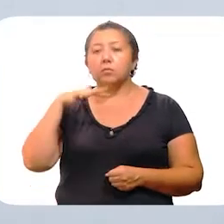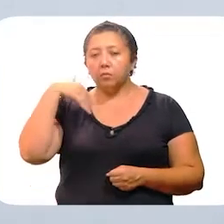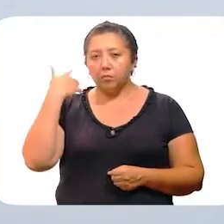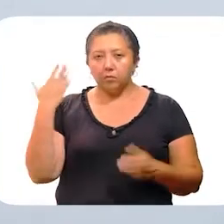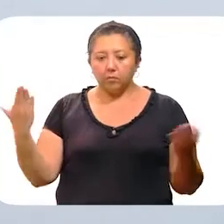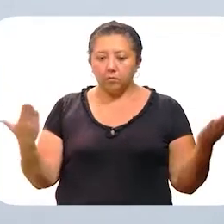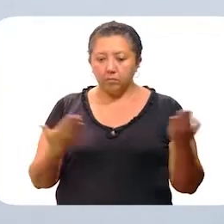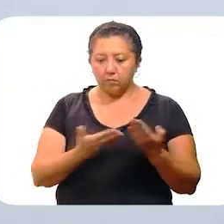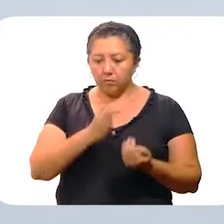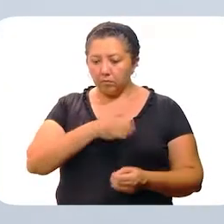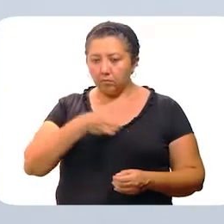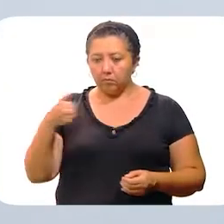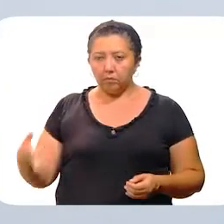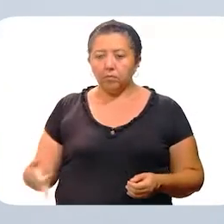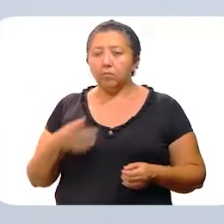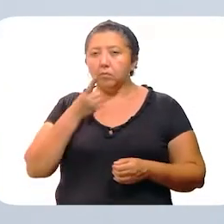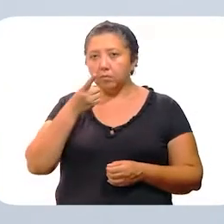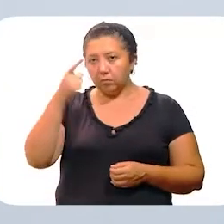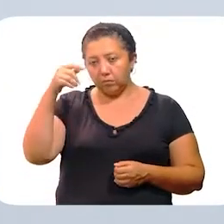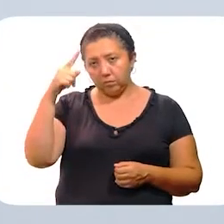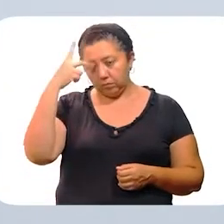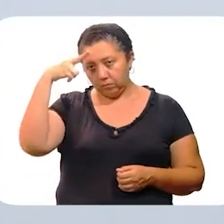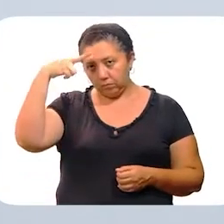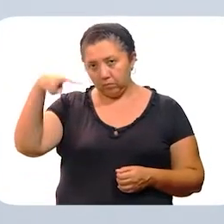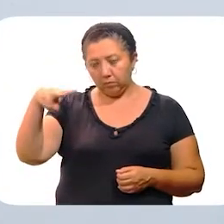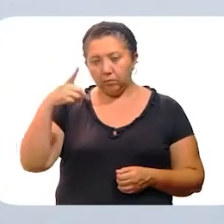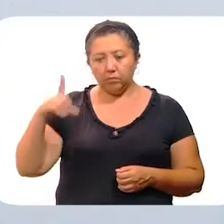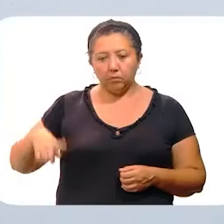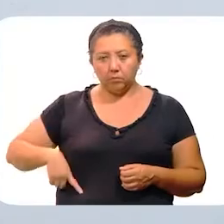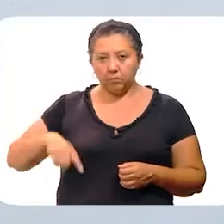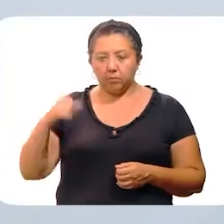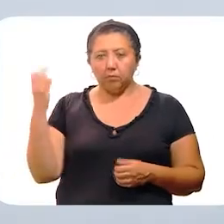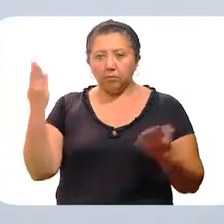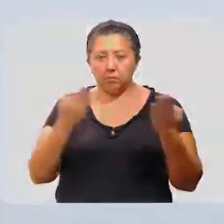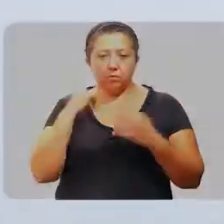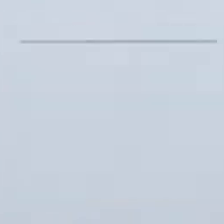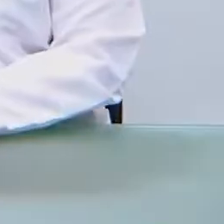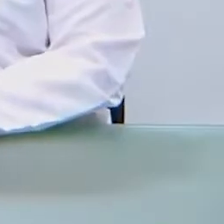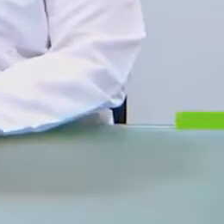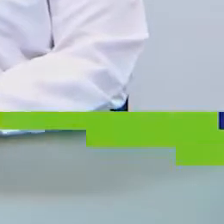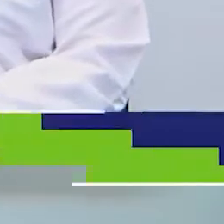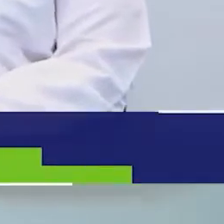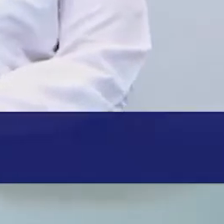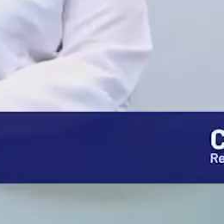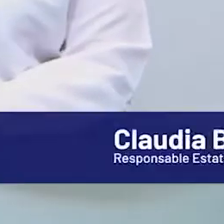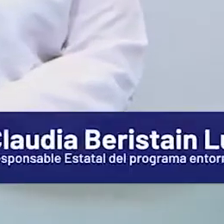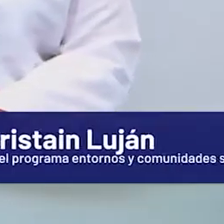finalidad de homologar fechas de presentación con el semáforo quincenal del gobierno federal. Este es el reporte